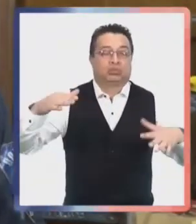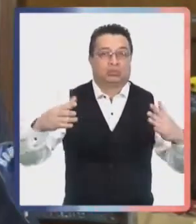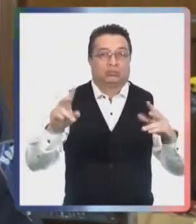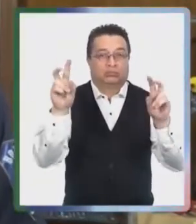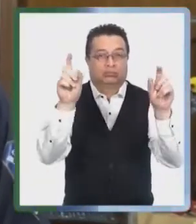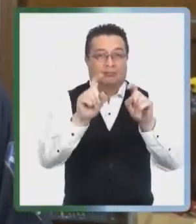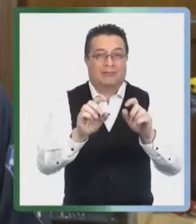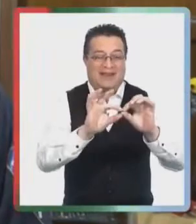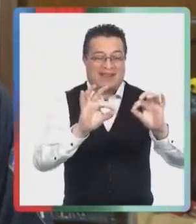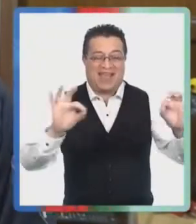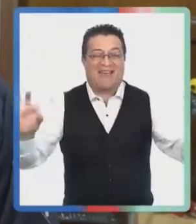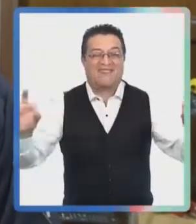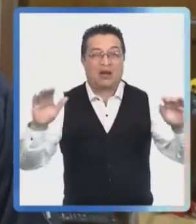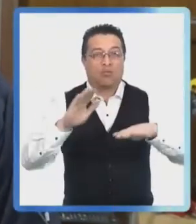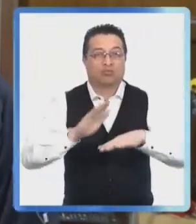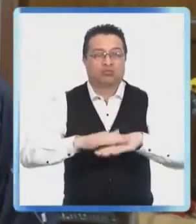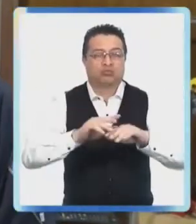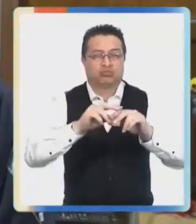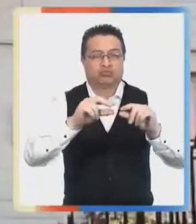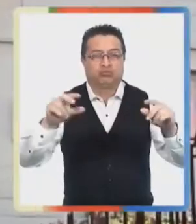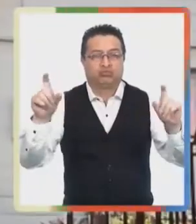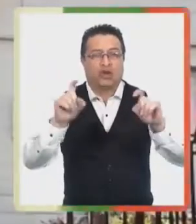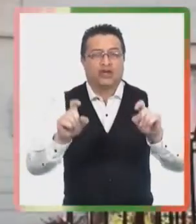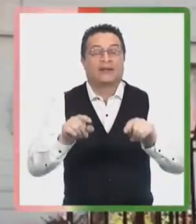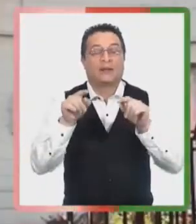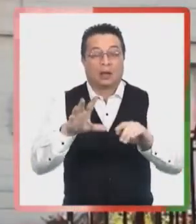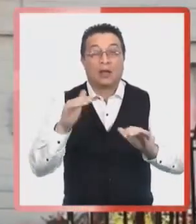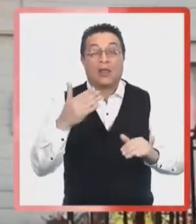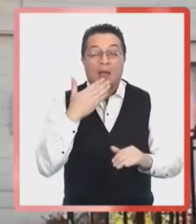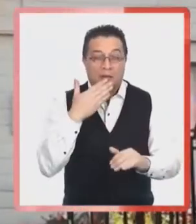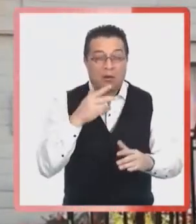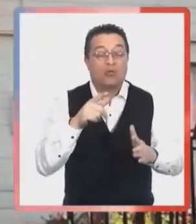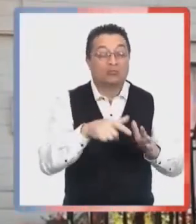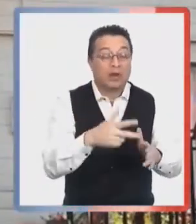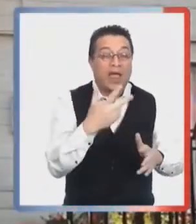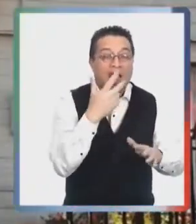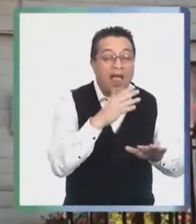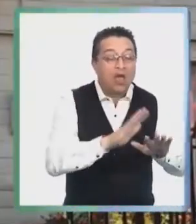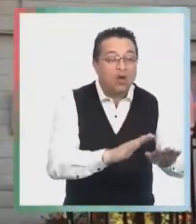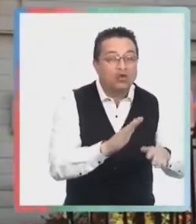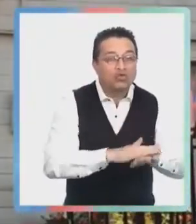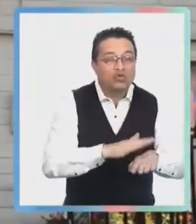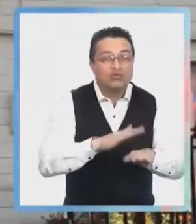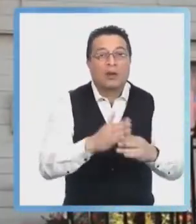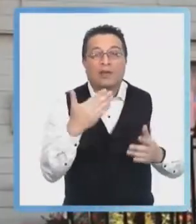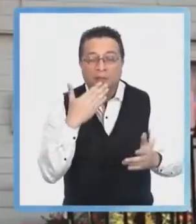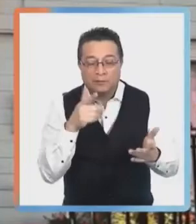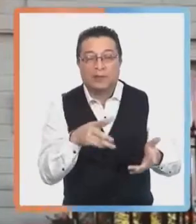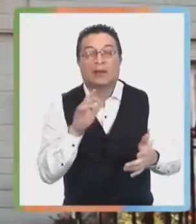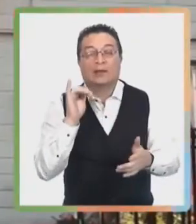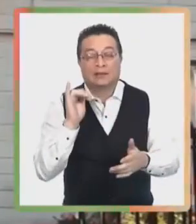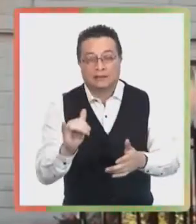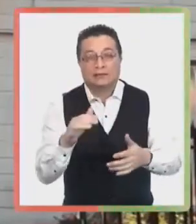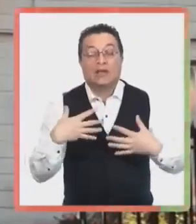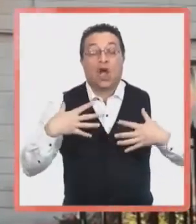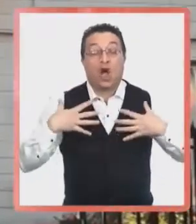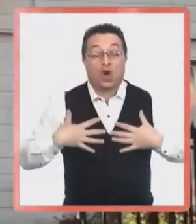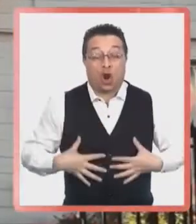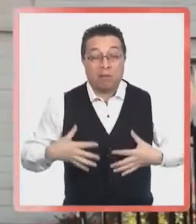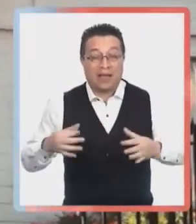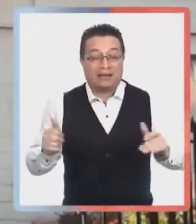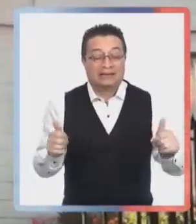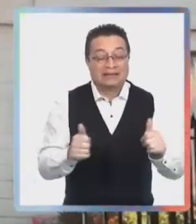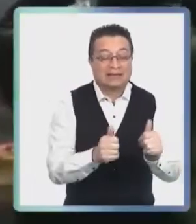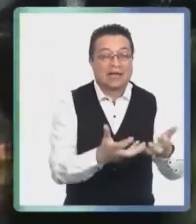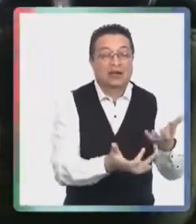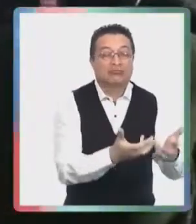eléctricas, sumado a lo que ocurre por exceso de combustible en estufas de diferente tipo y también por secar ropa